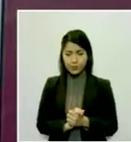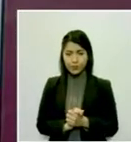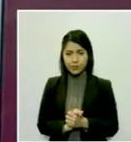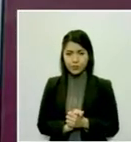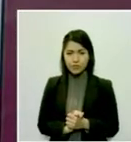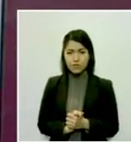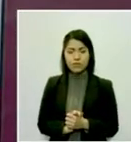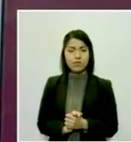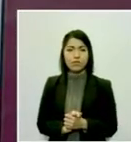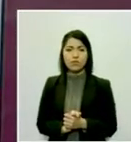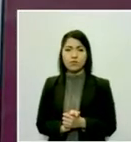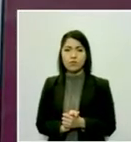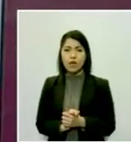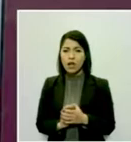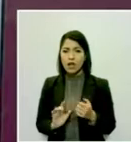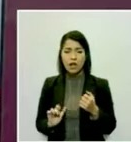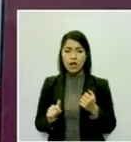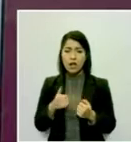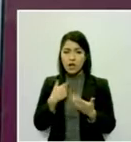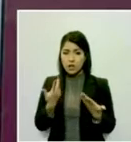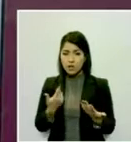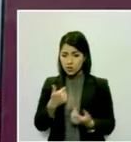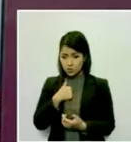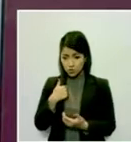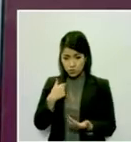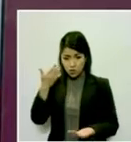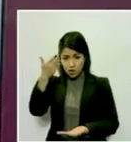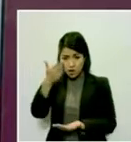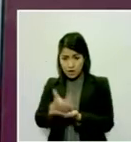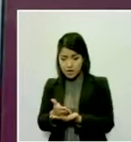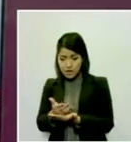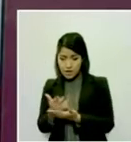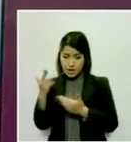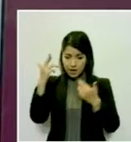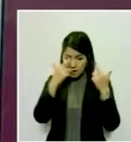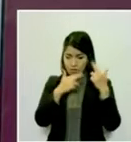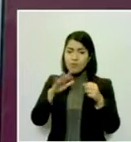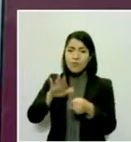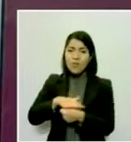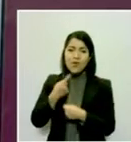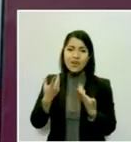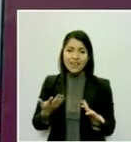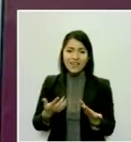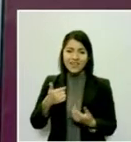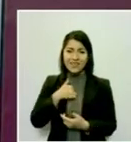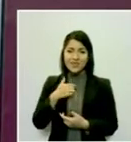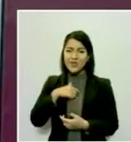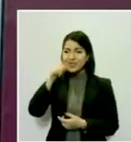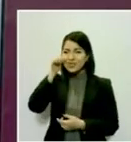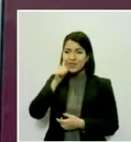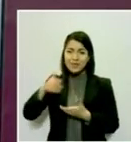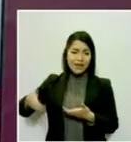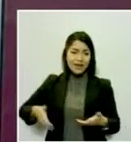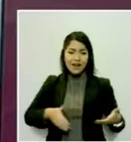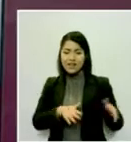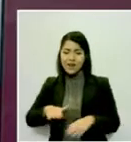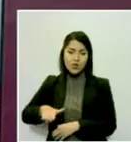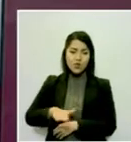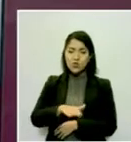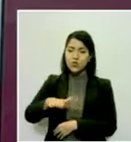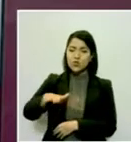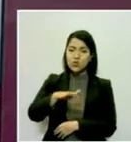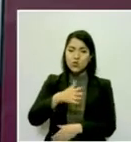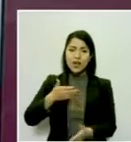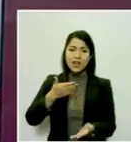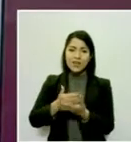uno de los principales auditores de las carreteras soy yo mismo, porque como ando en carretera me doy cuenta cómo están, me